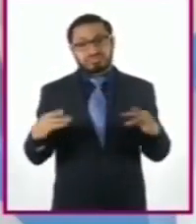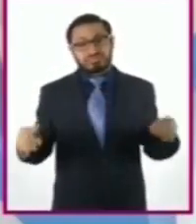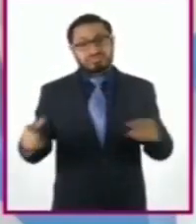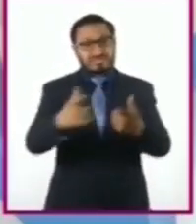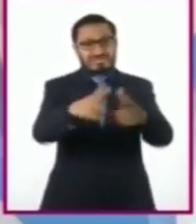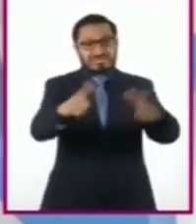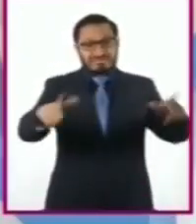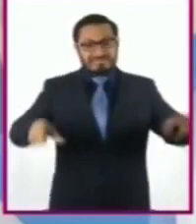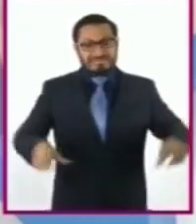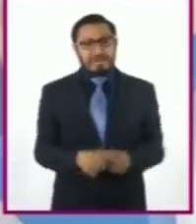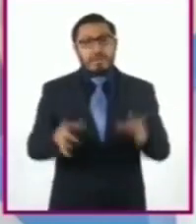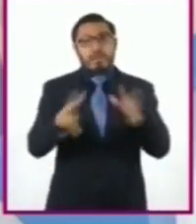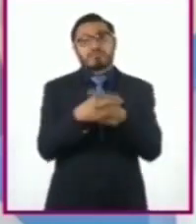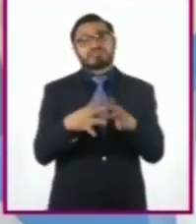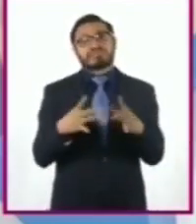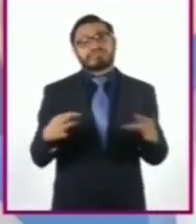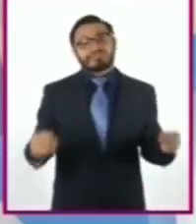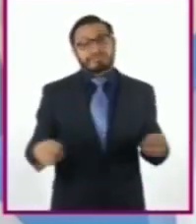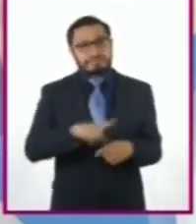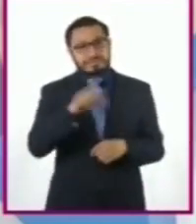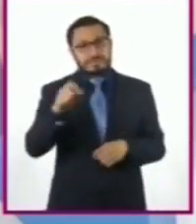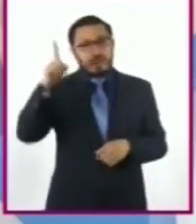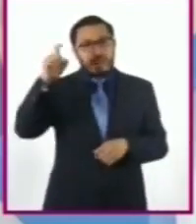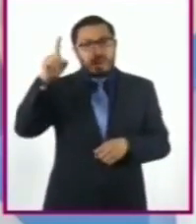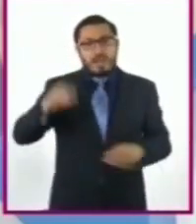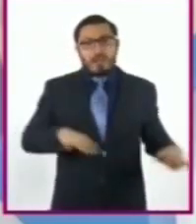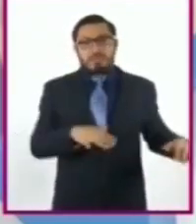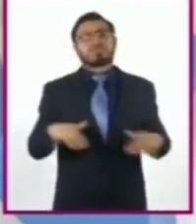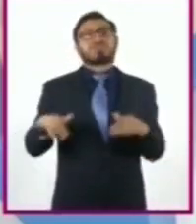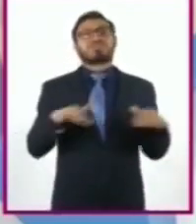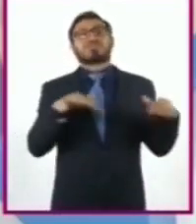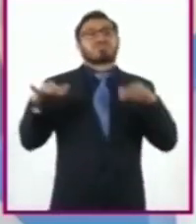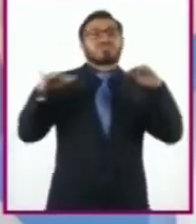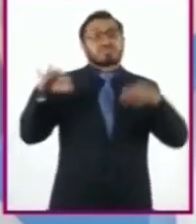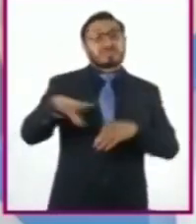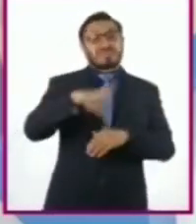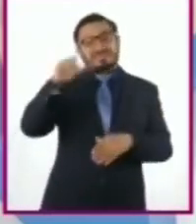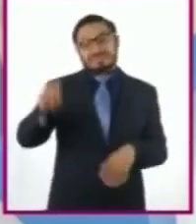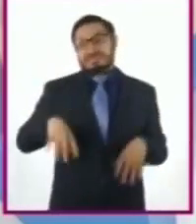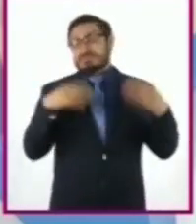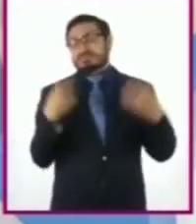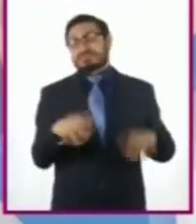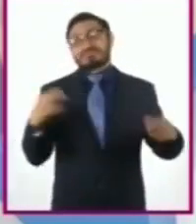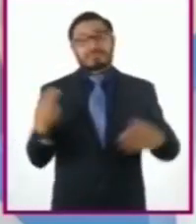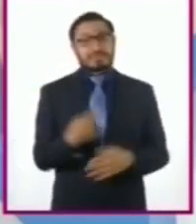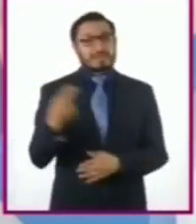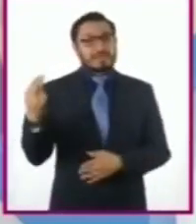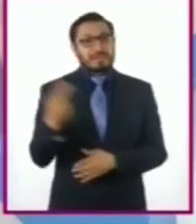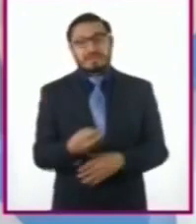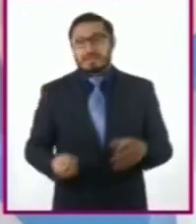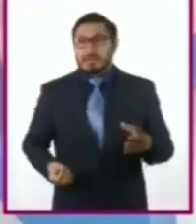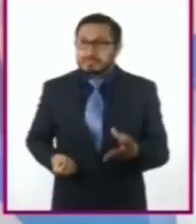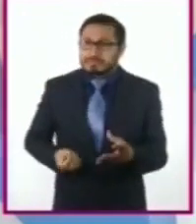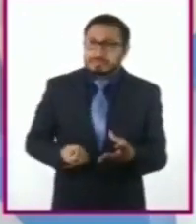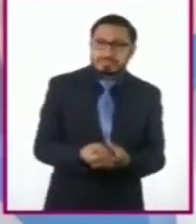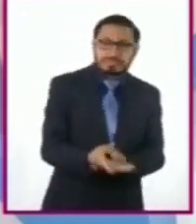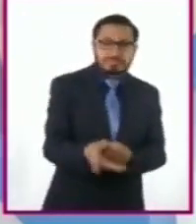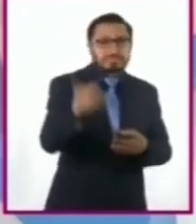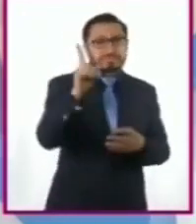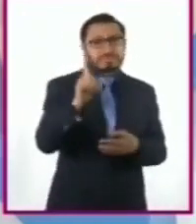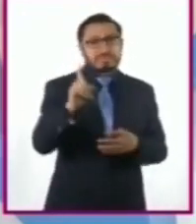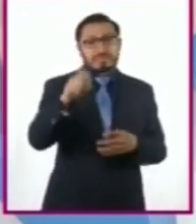lagos, vinieron las inundaciones y la necesidad de dar salida a las aguas